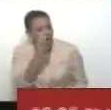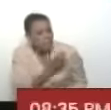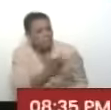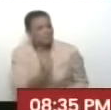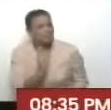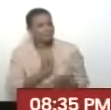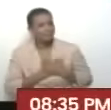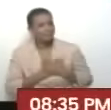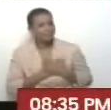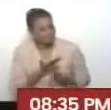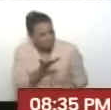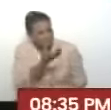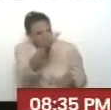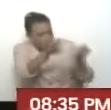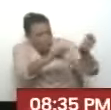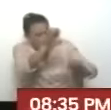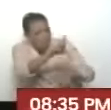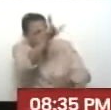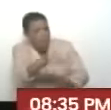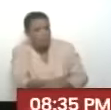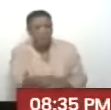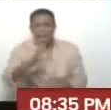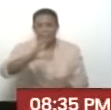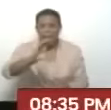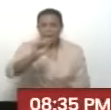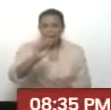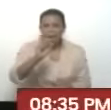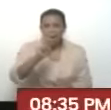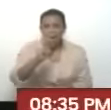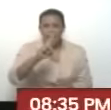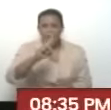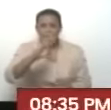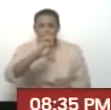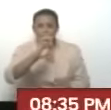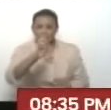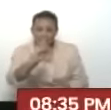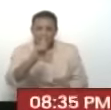¿Y quién no? Lo he aprendido a apreciar.